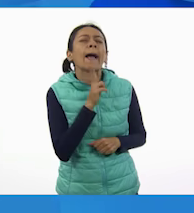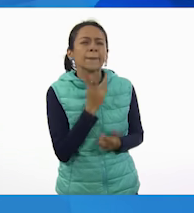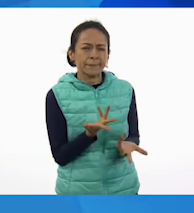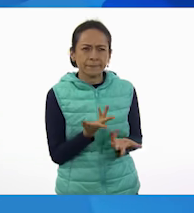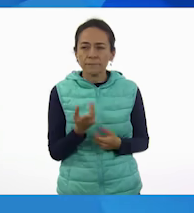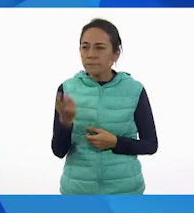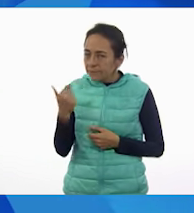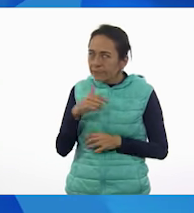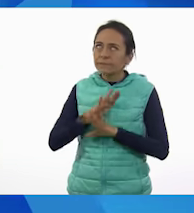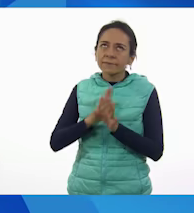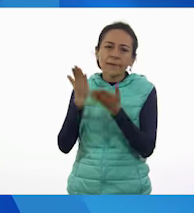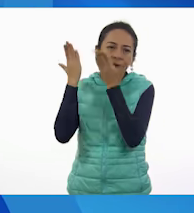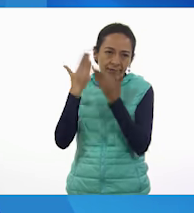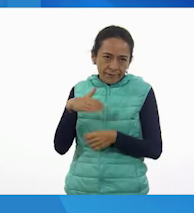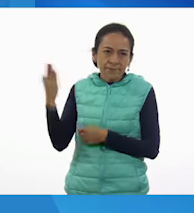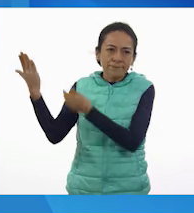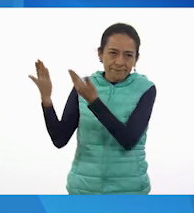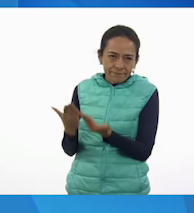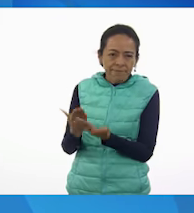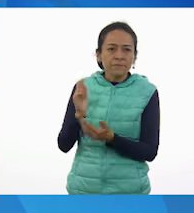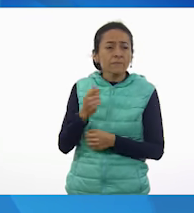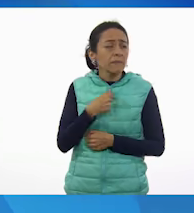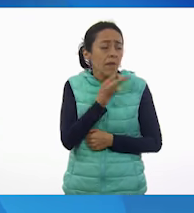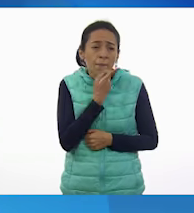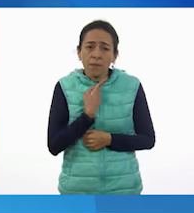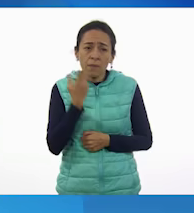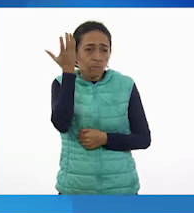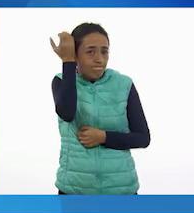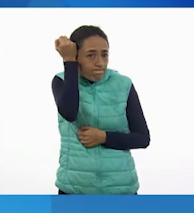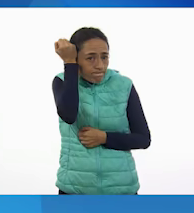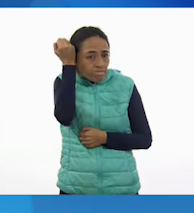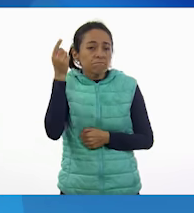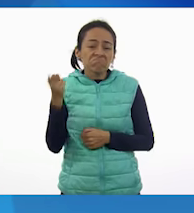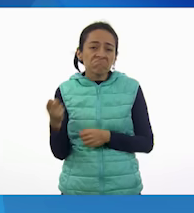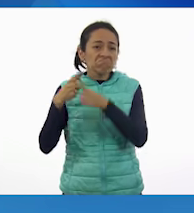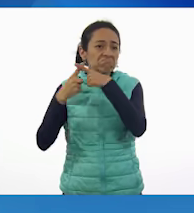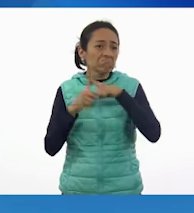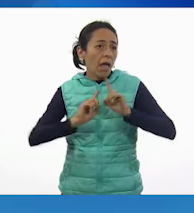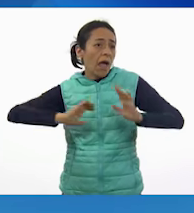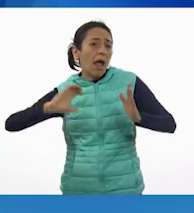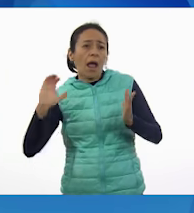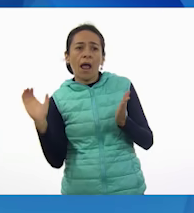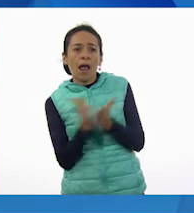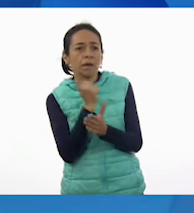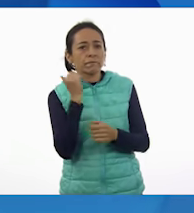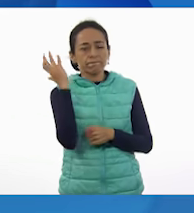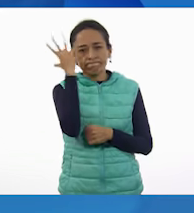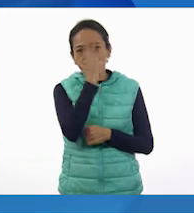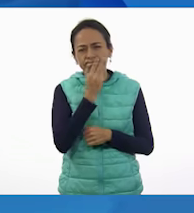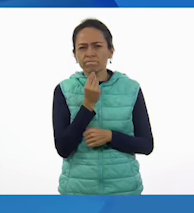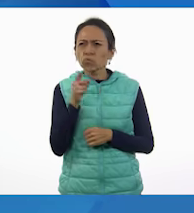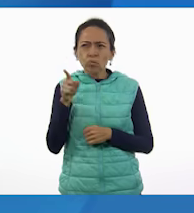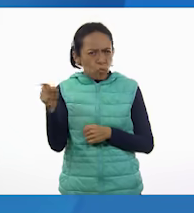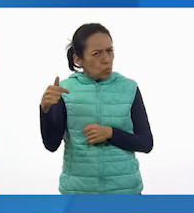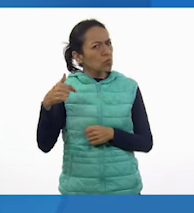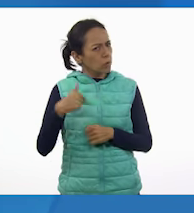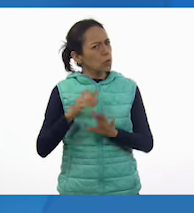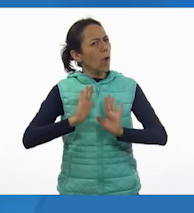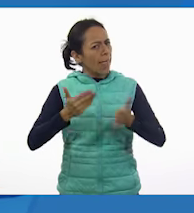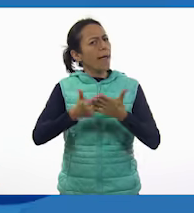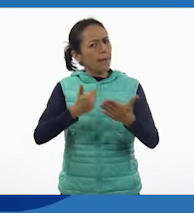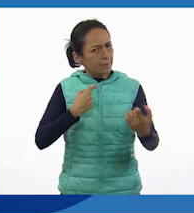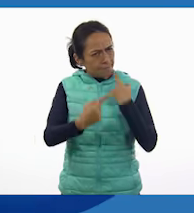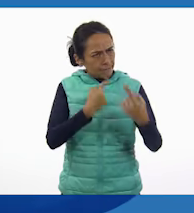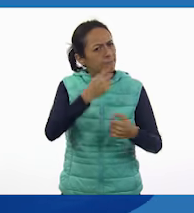Nadia que esa niña se quedó con el papel de Bella. ¿En qué habíamos quedado? A ver. Sí, traté, pero la verdad es que